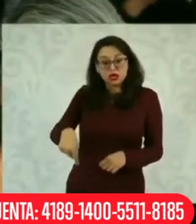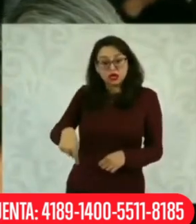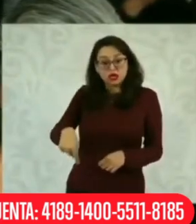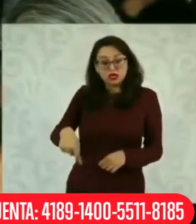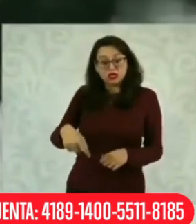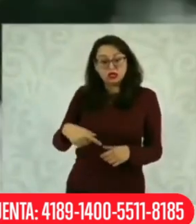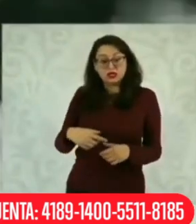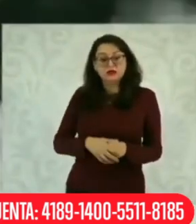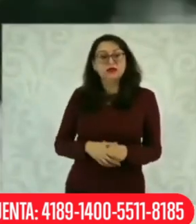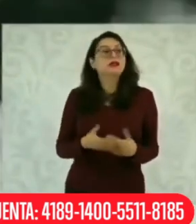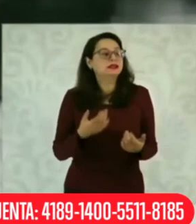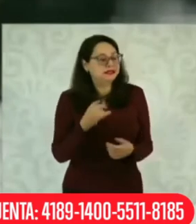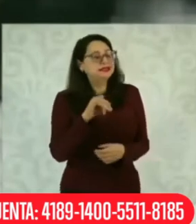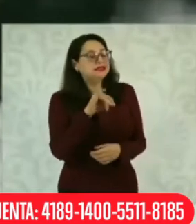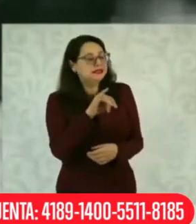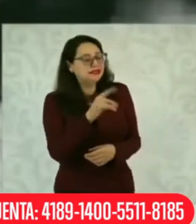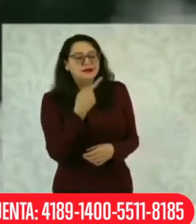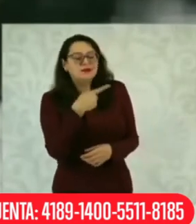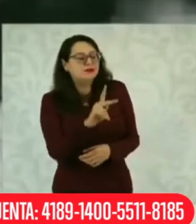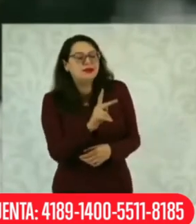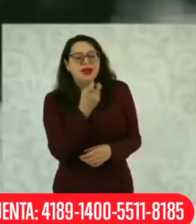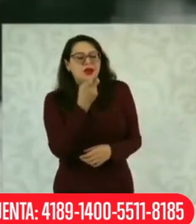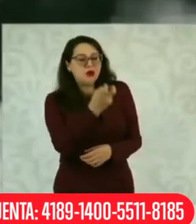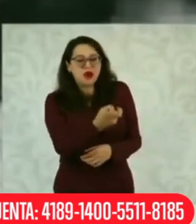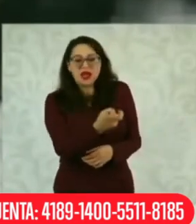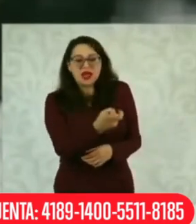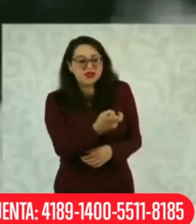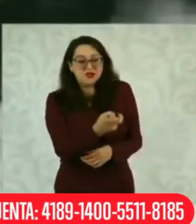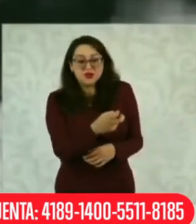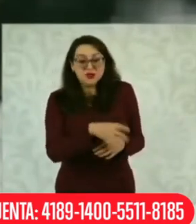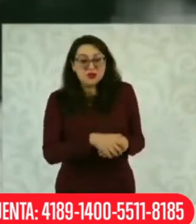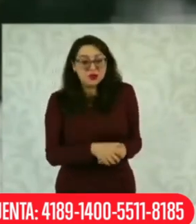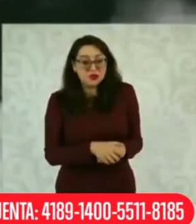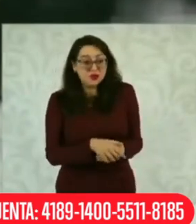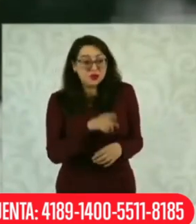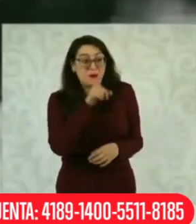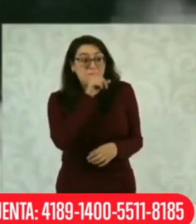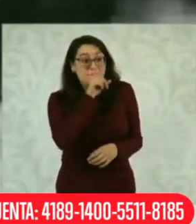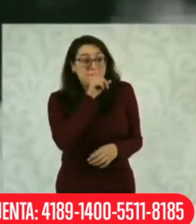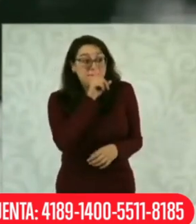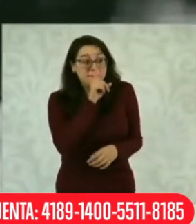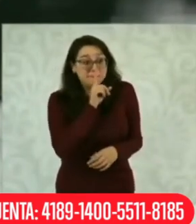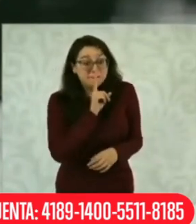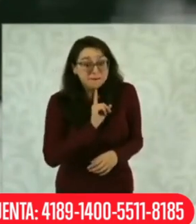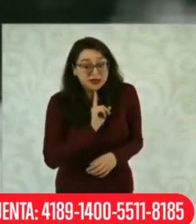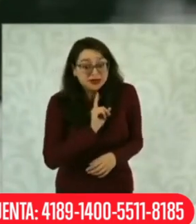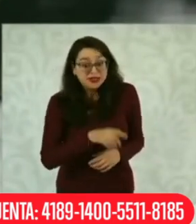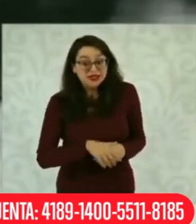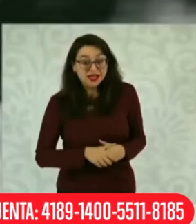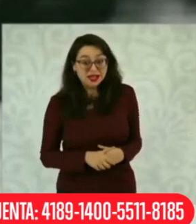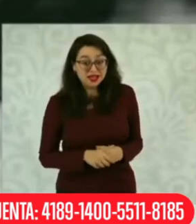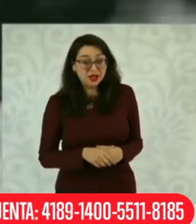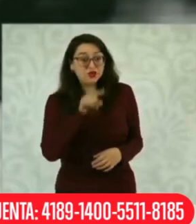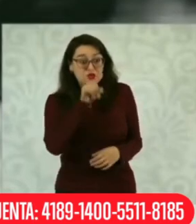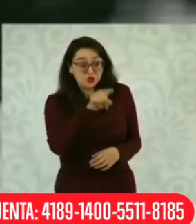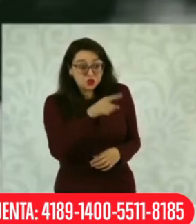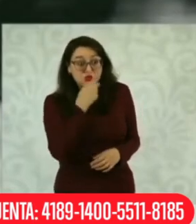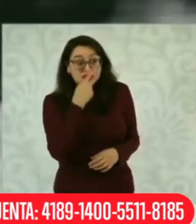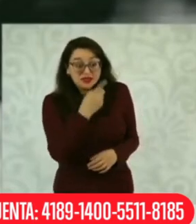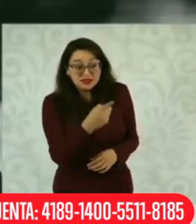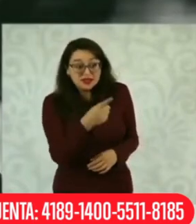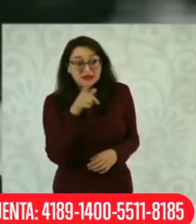sé si la recuerda. Sí, pero estamos hablando de que esa afirmación es falsa.